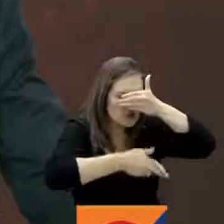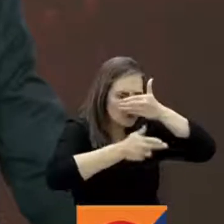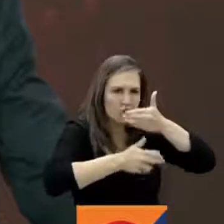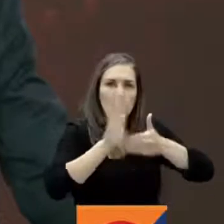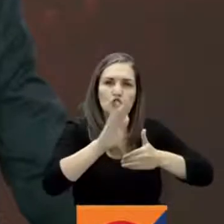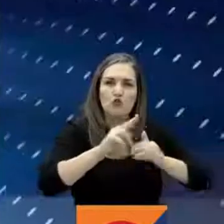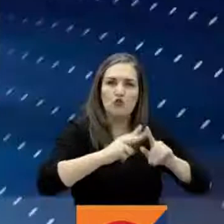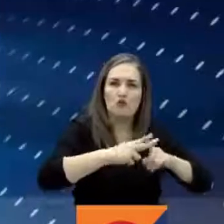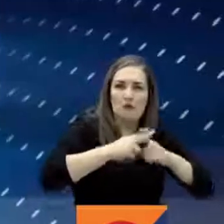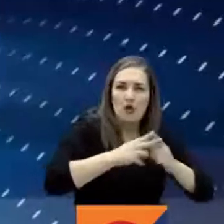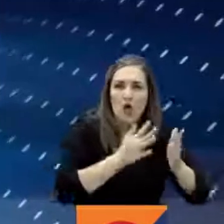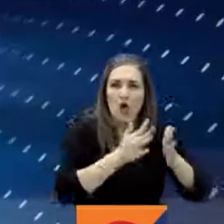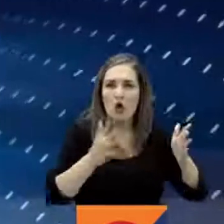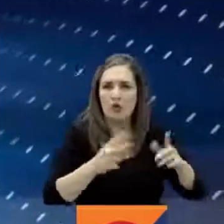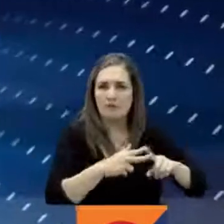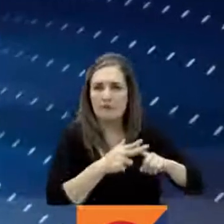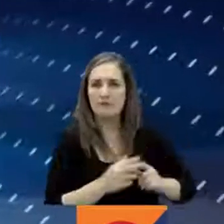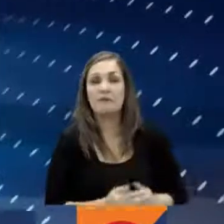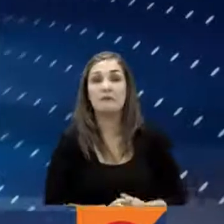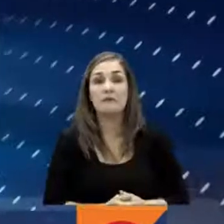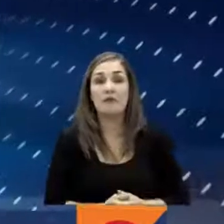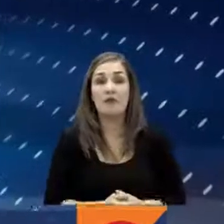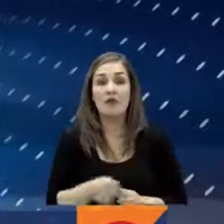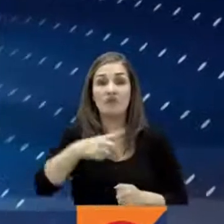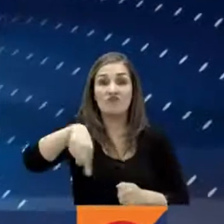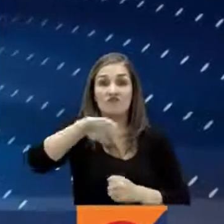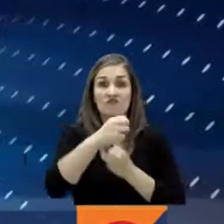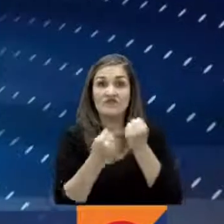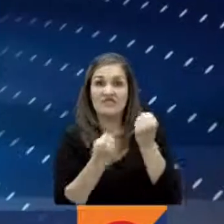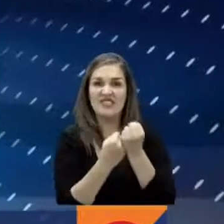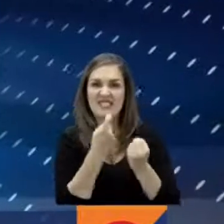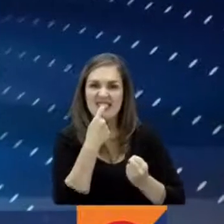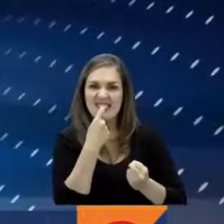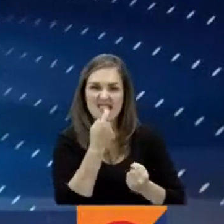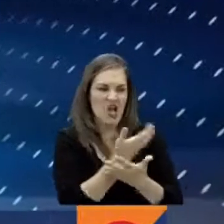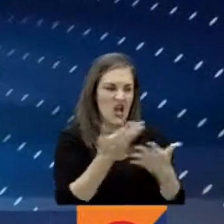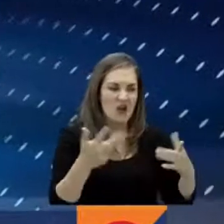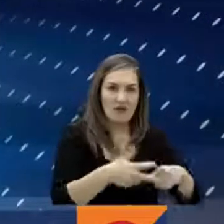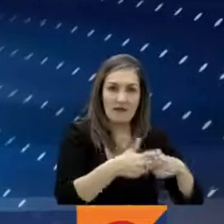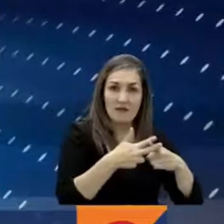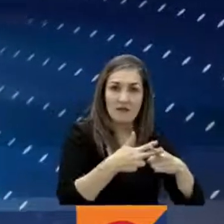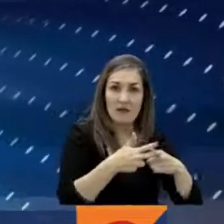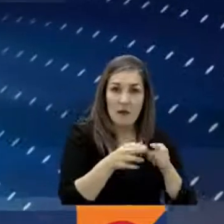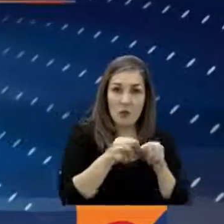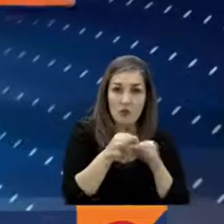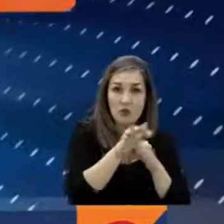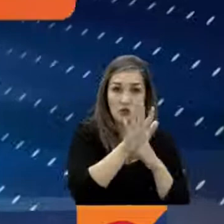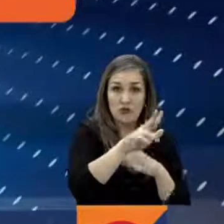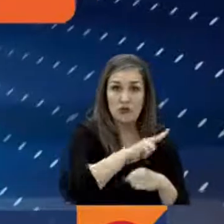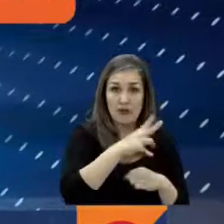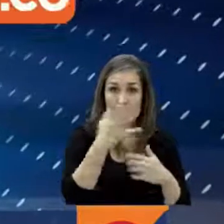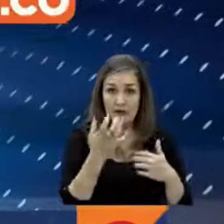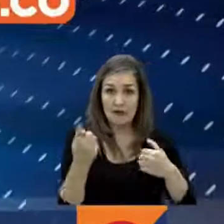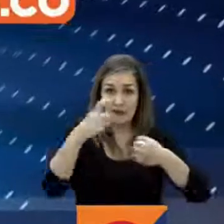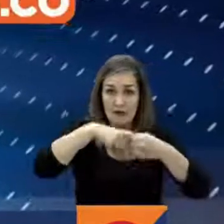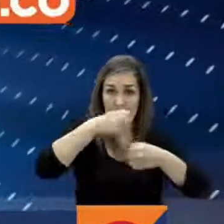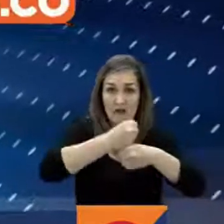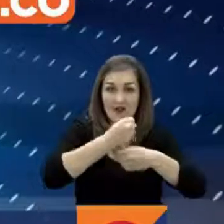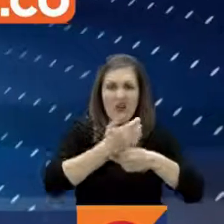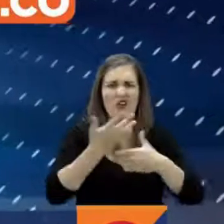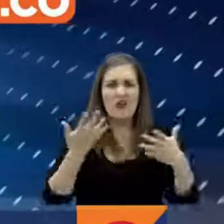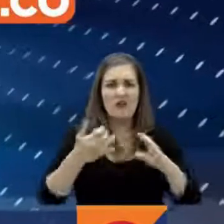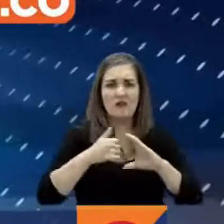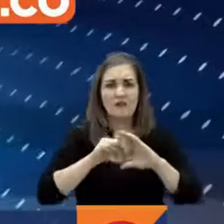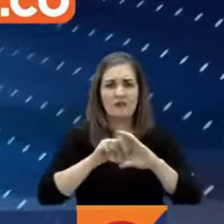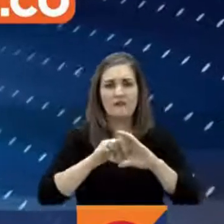postular. En oportunidades para que ayudantes de metalmecánica trabajen en municipios del Valle, vaya a la página